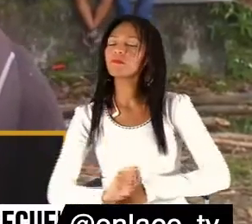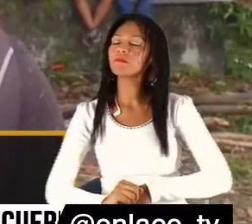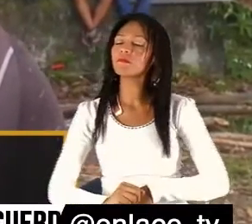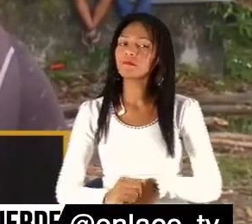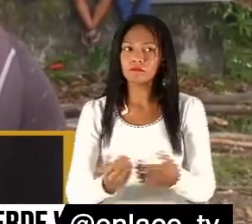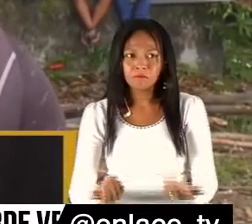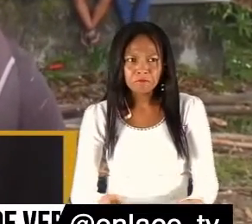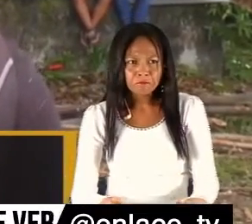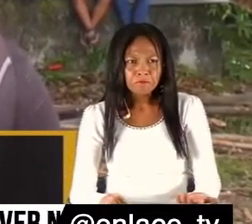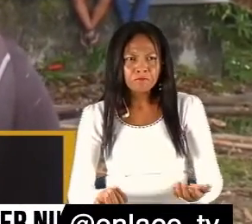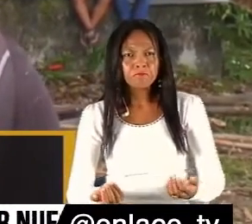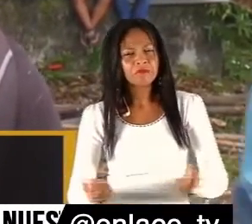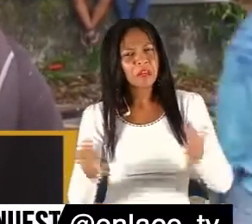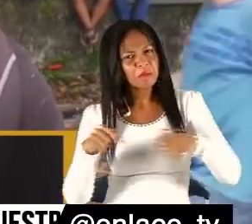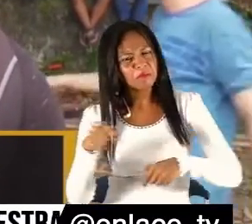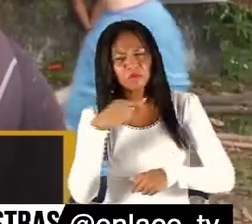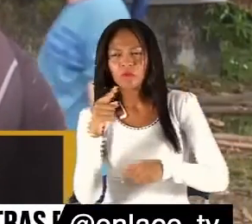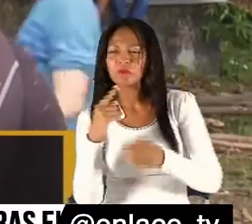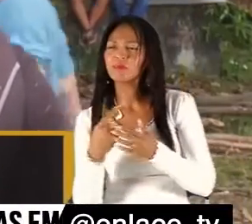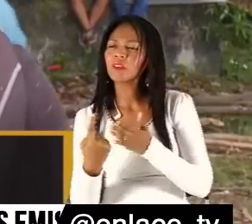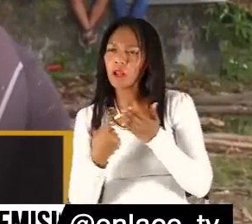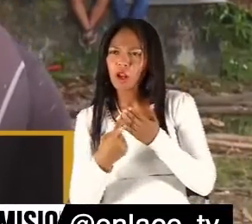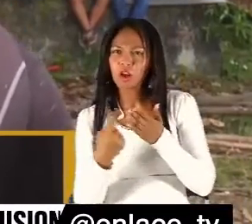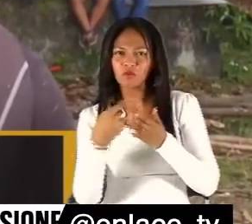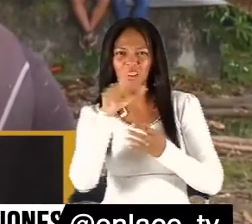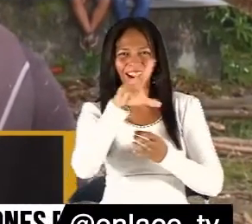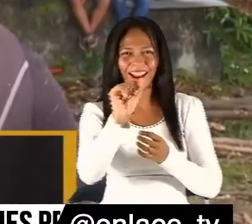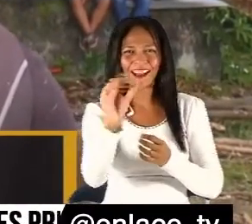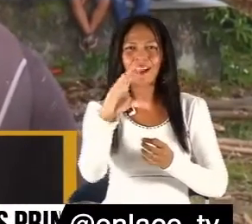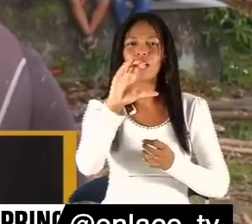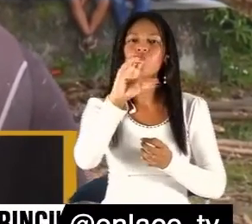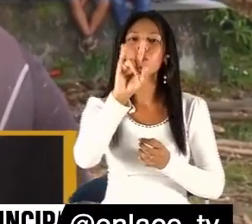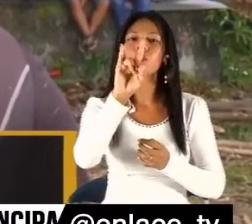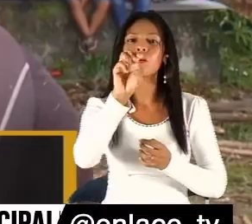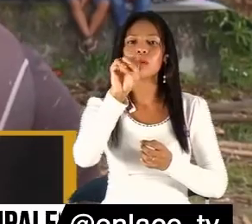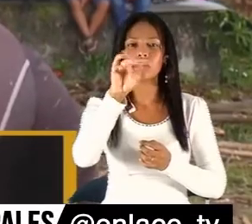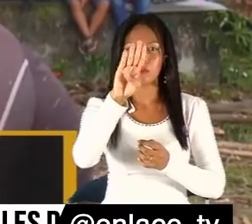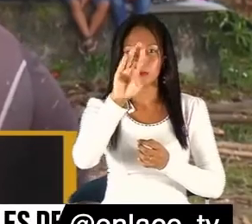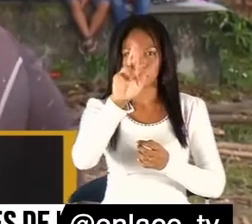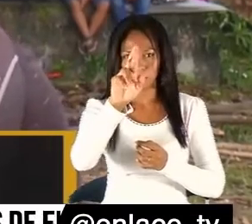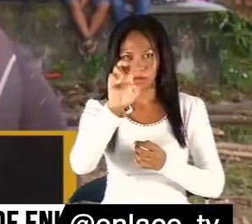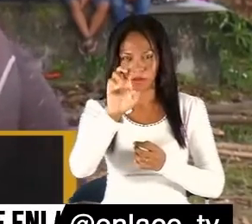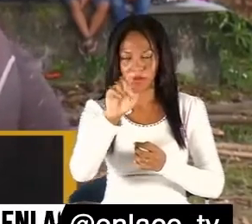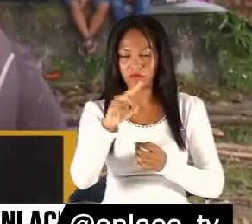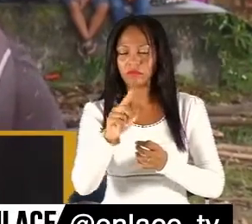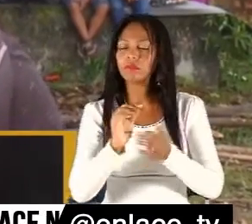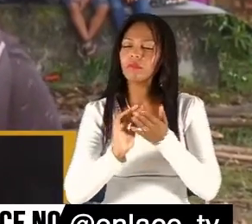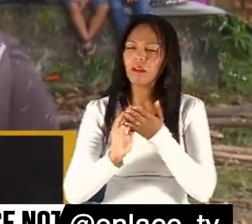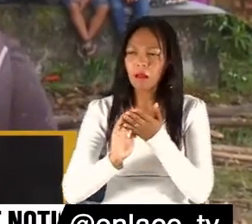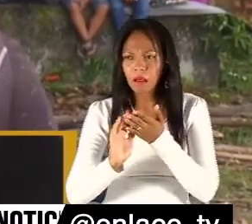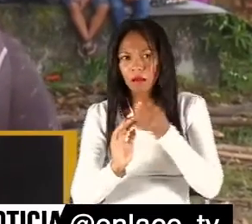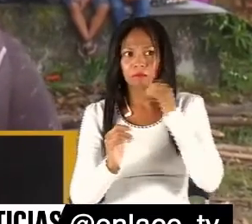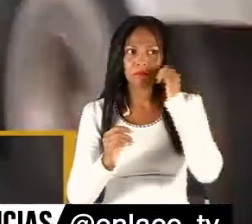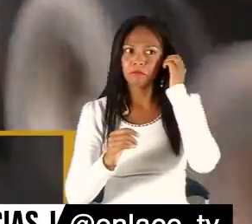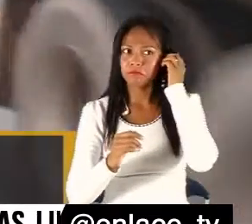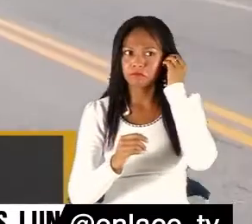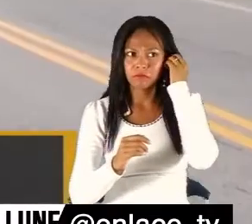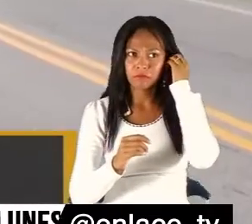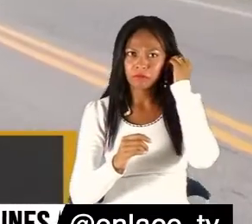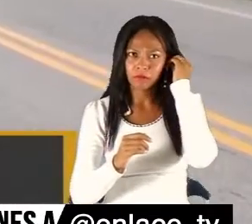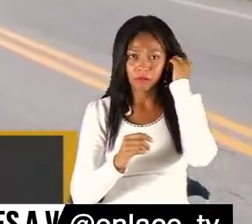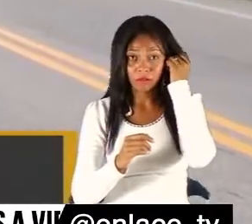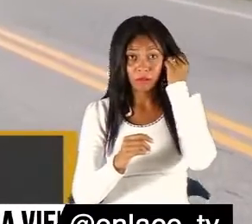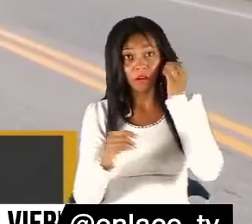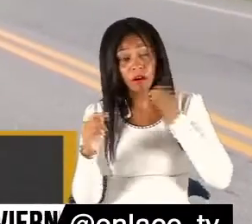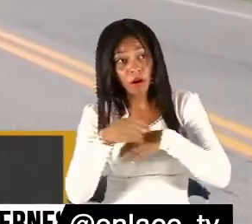también tiene una mesa en la cumbre que no ha tenido ningún tipo de resultados, ya que nos han dado vueltas, pero por lo menos el pliego no ha sido tocado. Se han